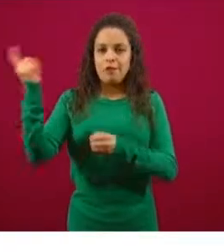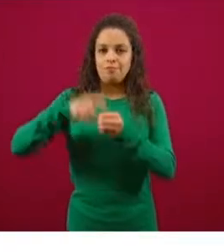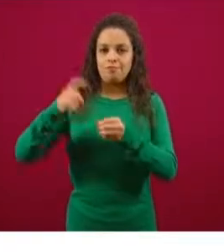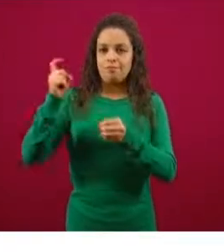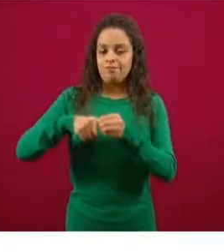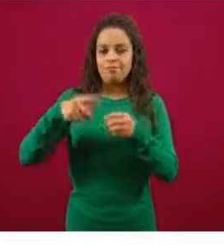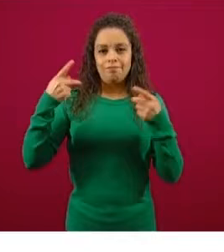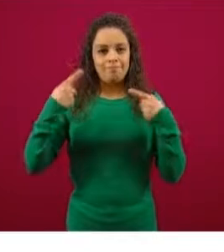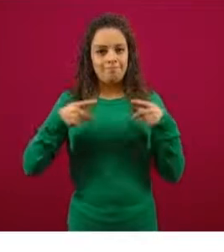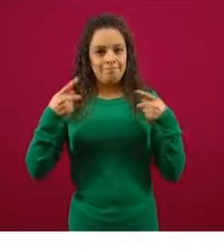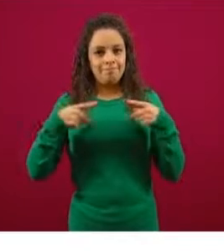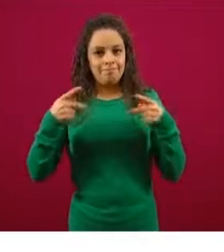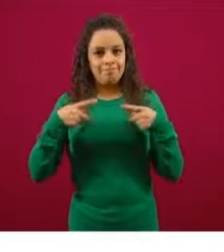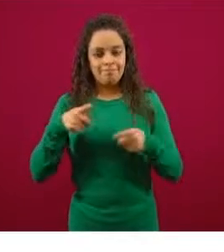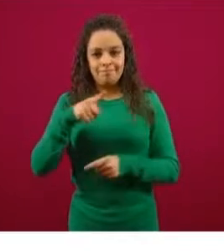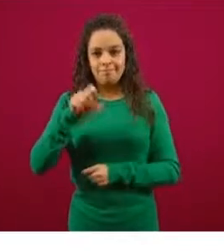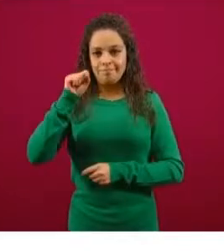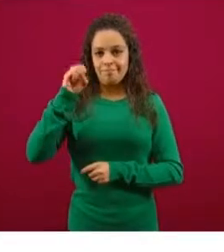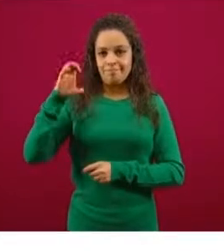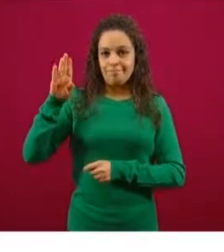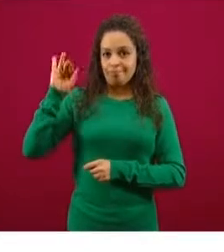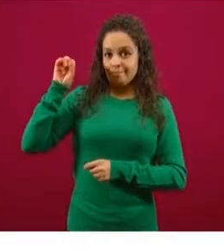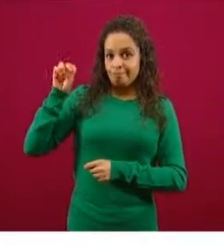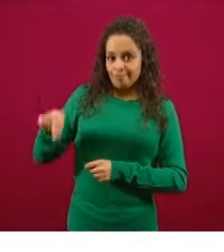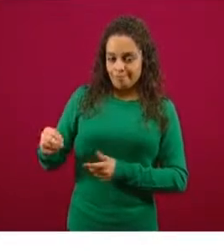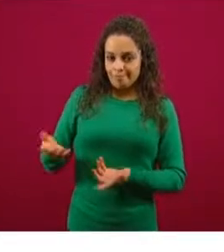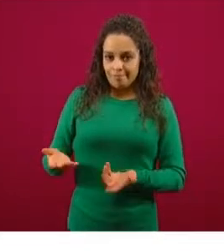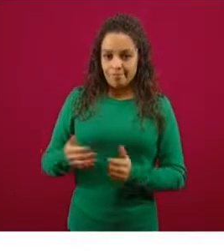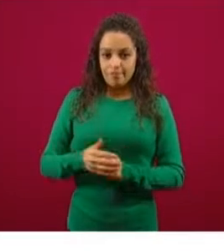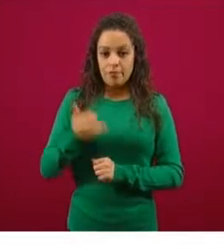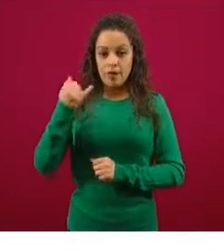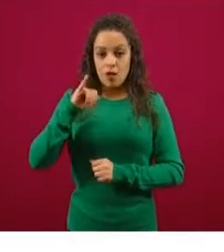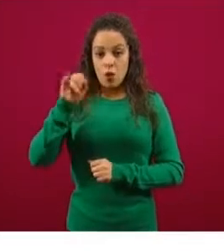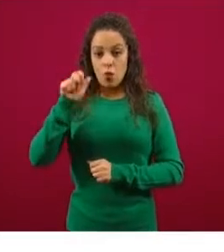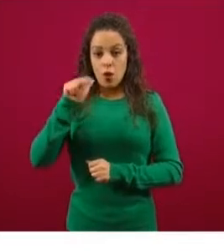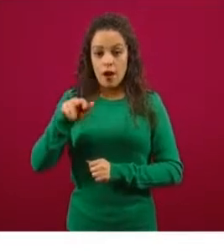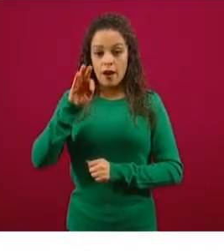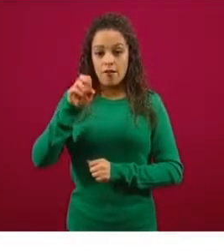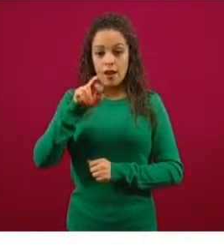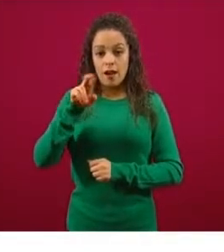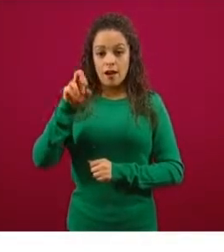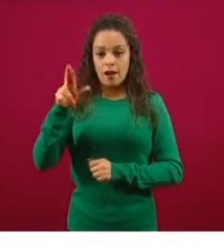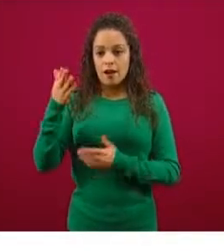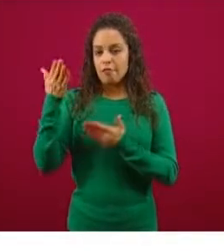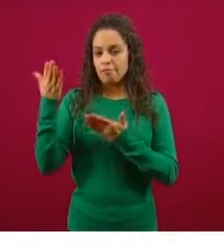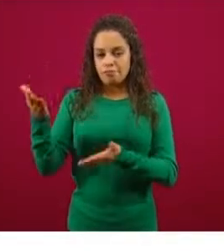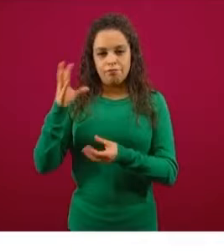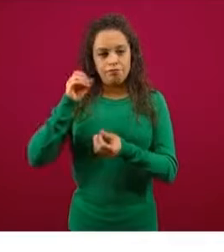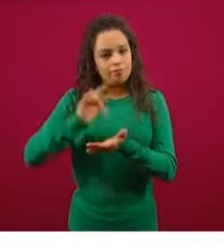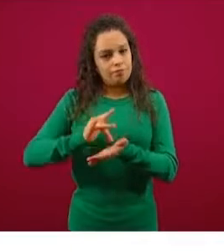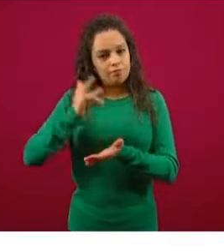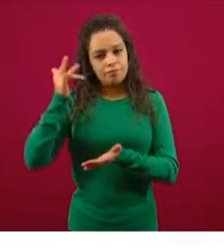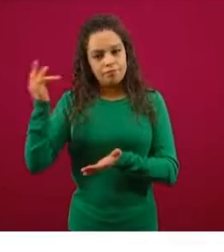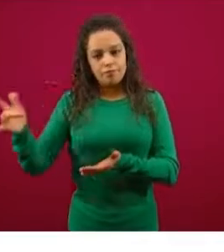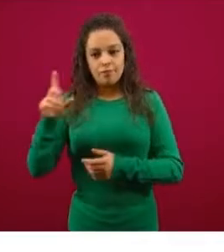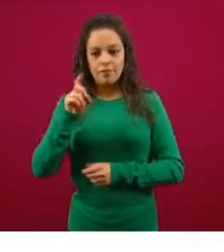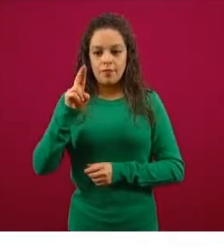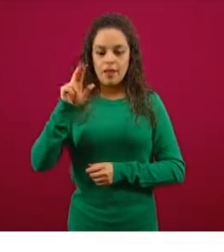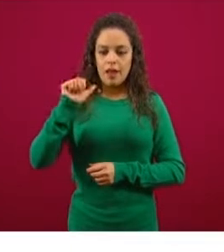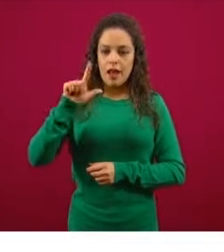médicas y médicos del bienestar y por supuesto al maestro Juan Ferrer y el doctor Alejandro